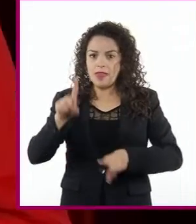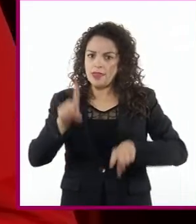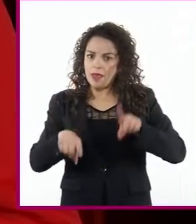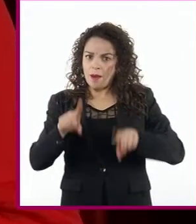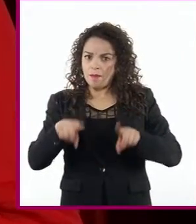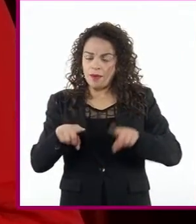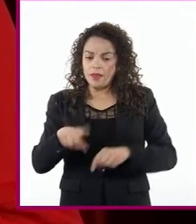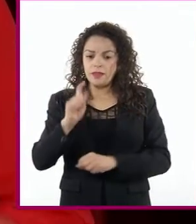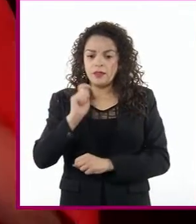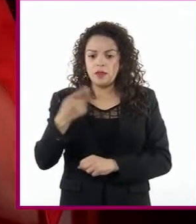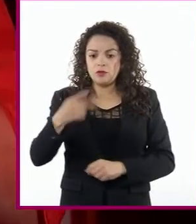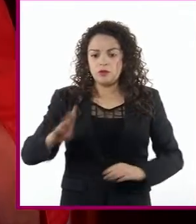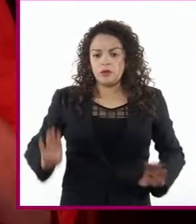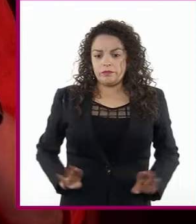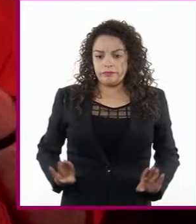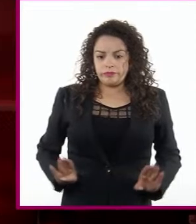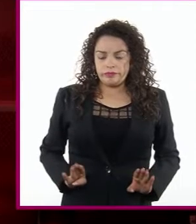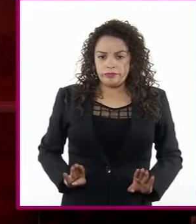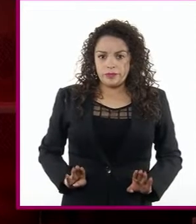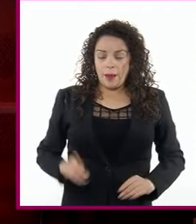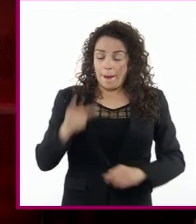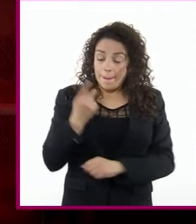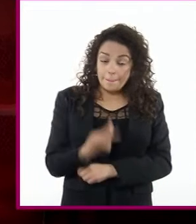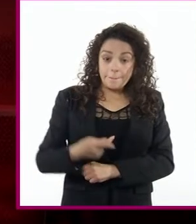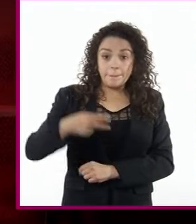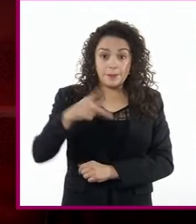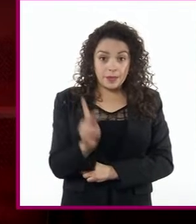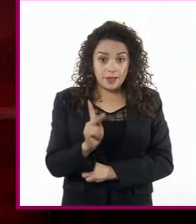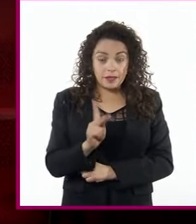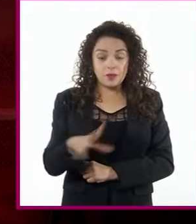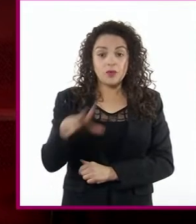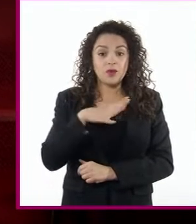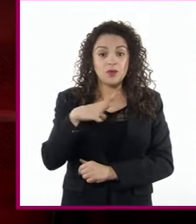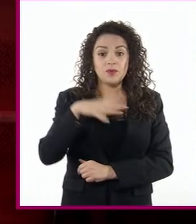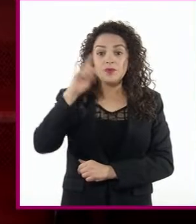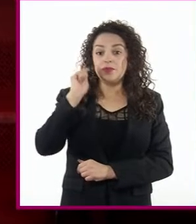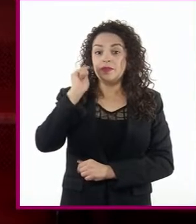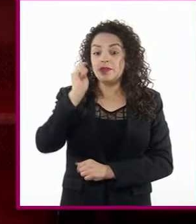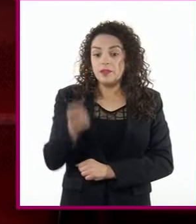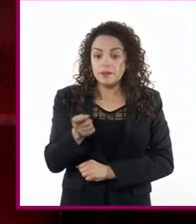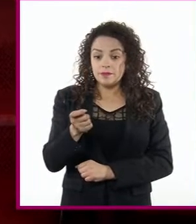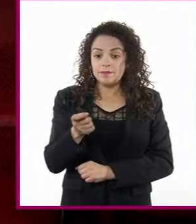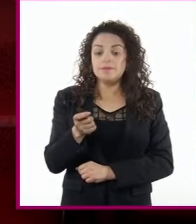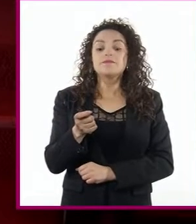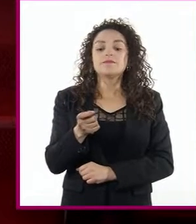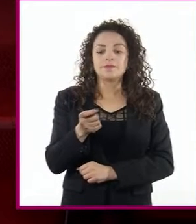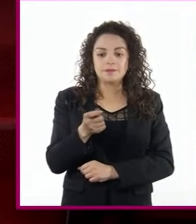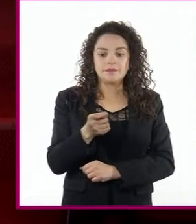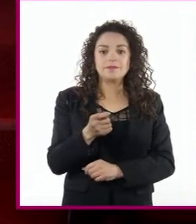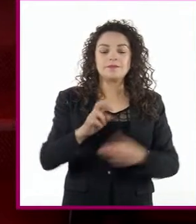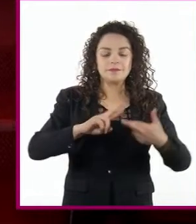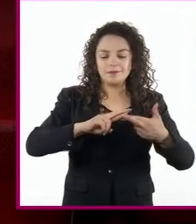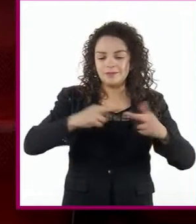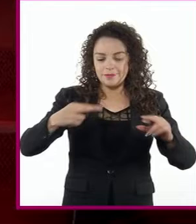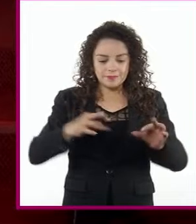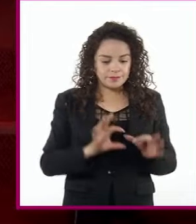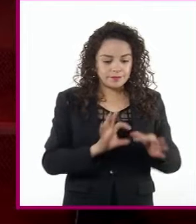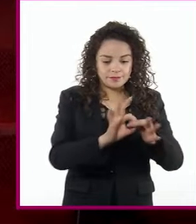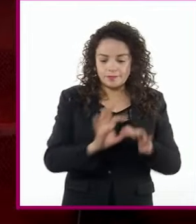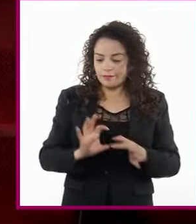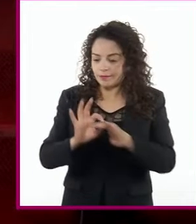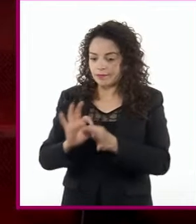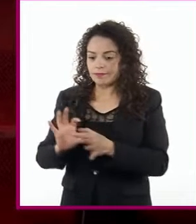citar las características. Sin embargo, hay un hilo conductor en todas ellas: la expresión de